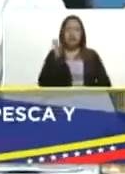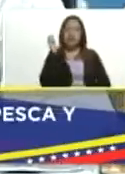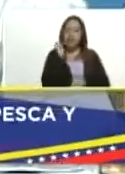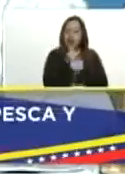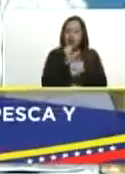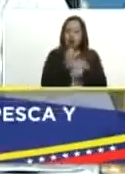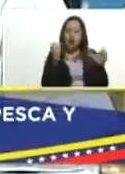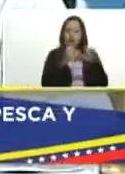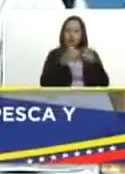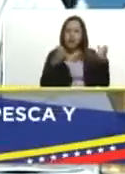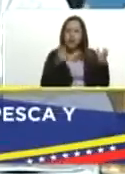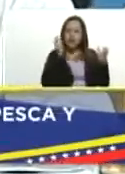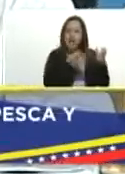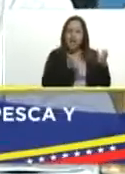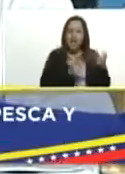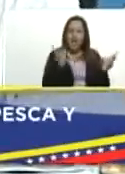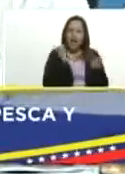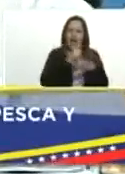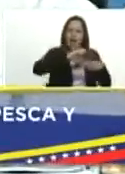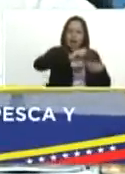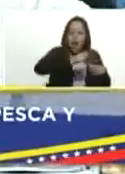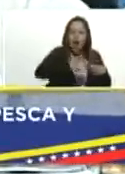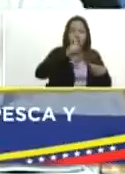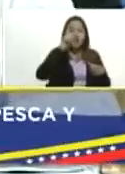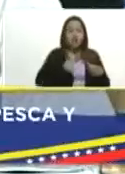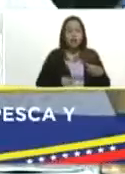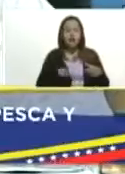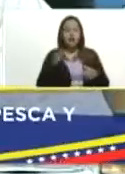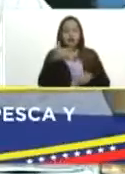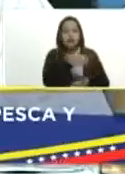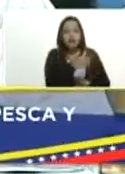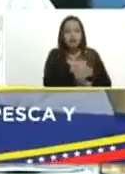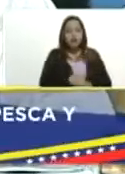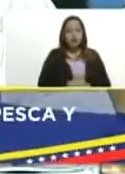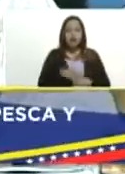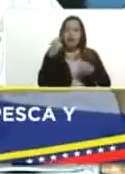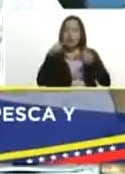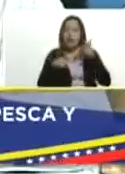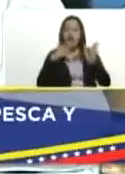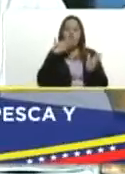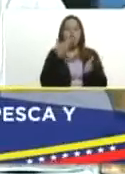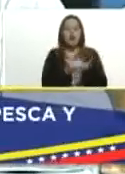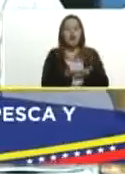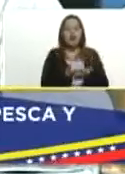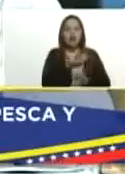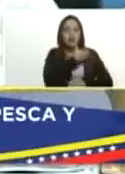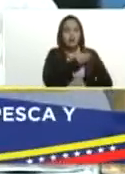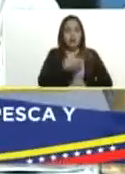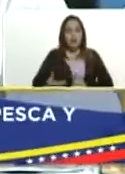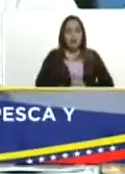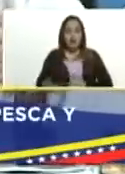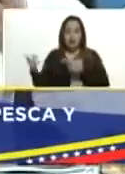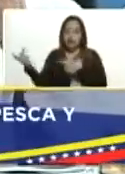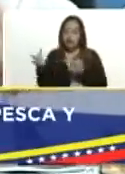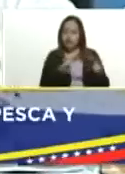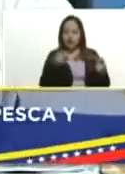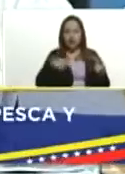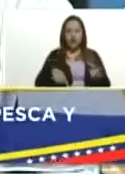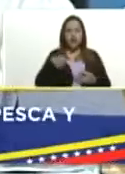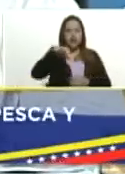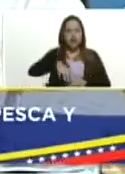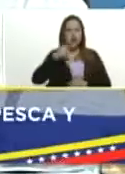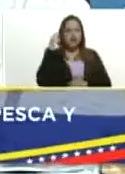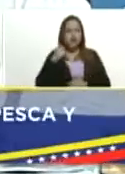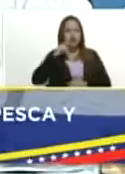pesqueras, gasíferas, en tubérculos, con el turismo. Gracias, presidente, por visitar al estado Sucre luego de esa